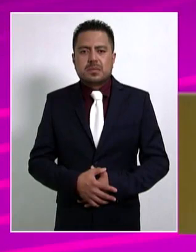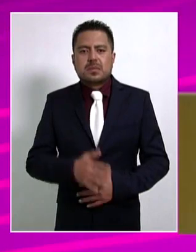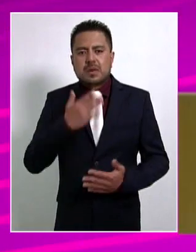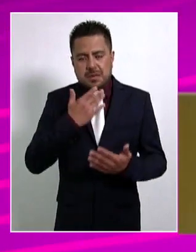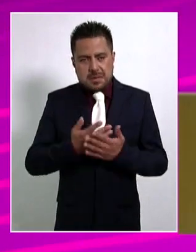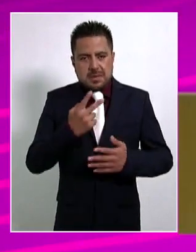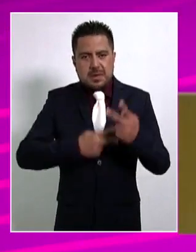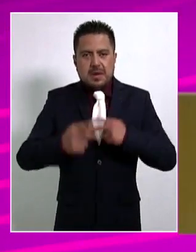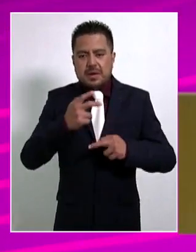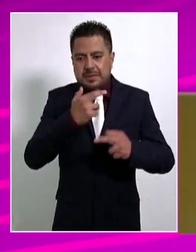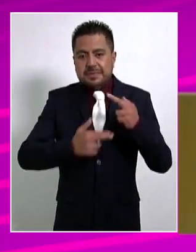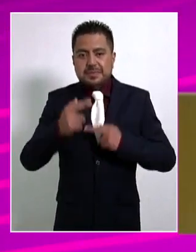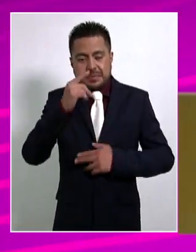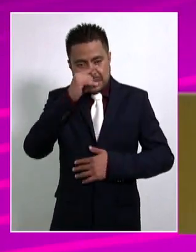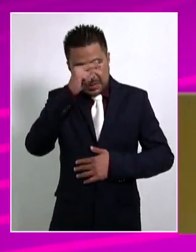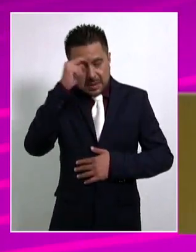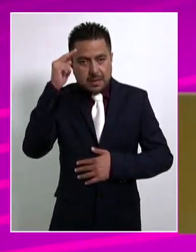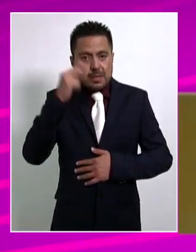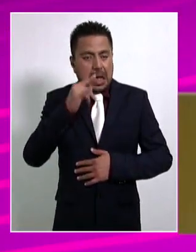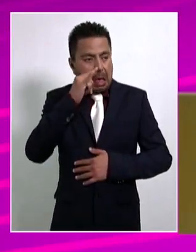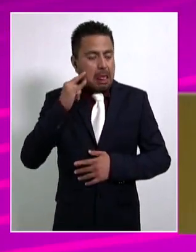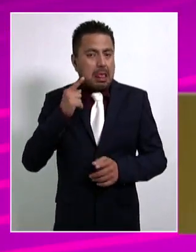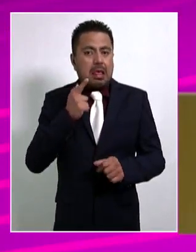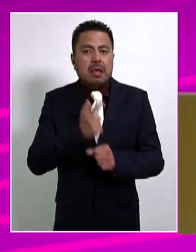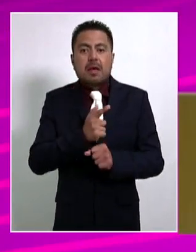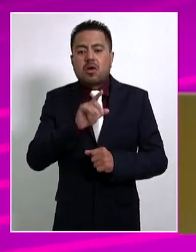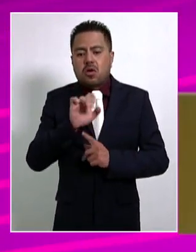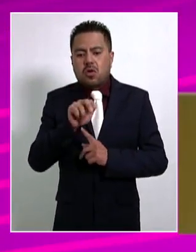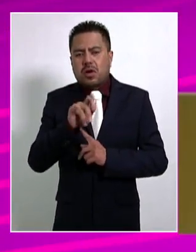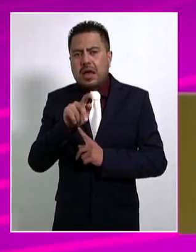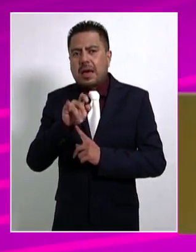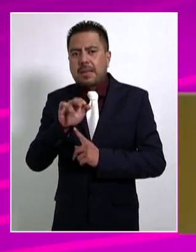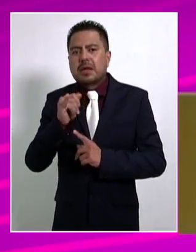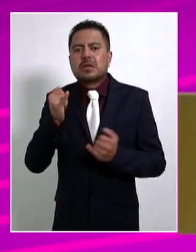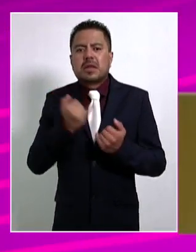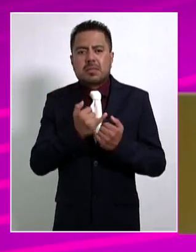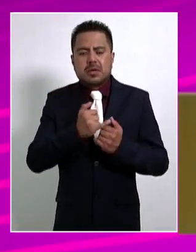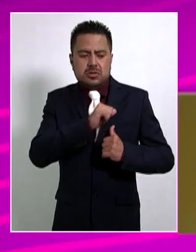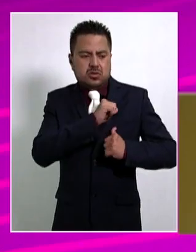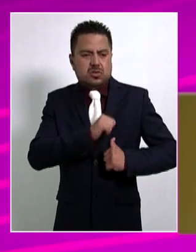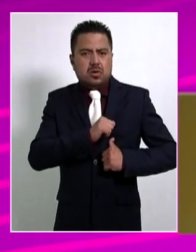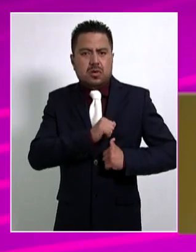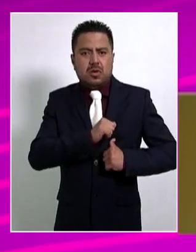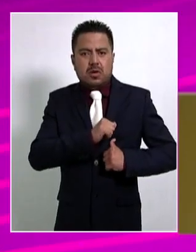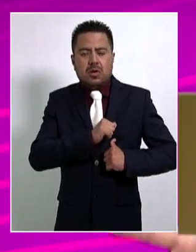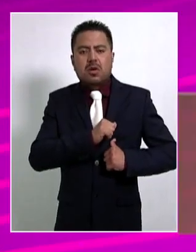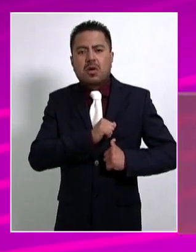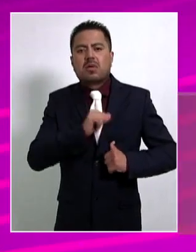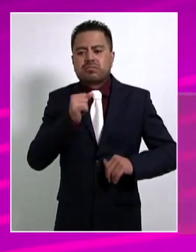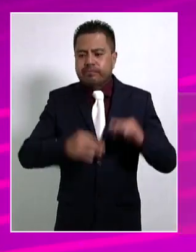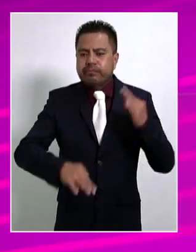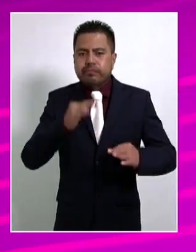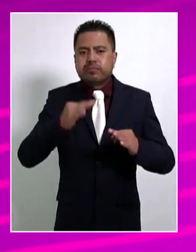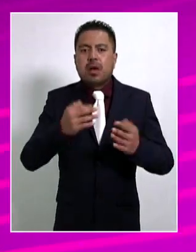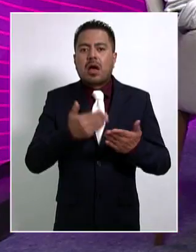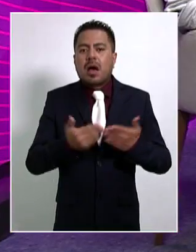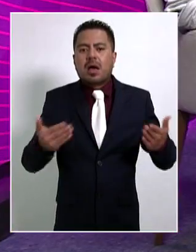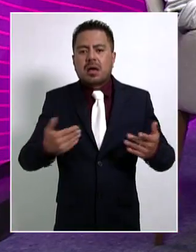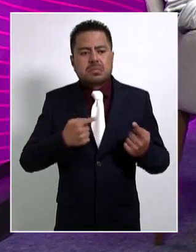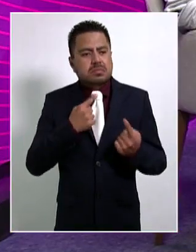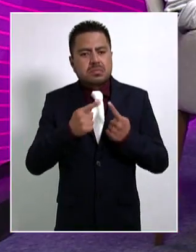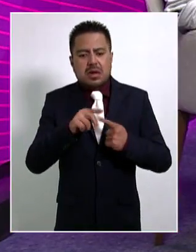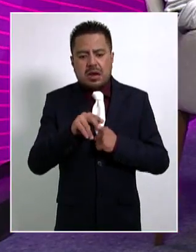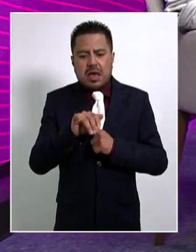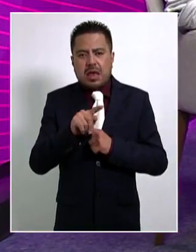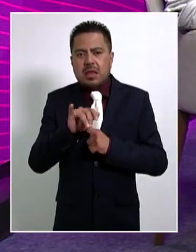Bienvenidos de regreso a México Invisible, un programa del CONAPRED y de la Suprema Corte de Justicia. Estamos conversando con Natán